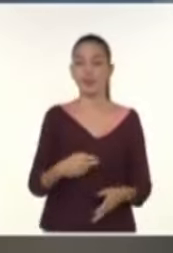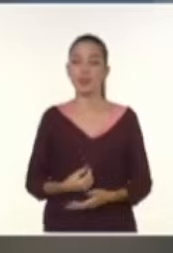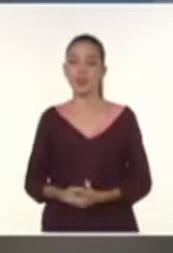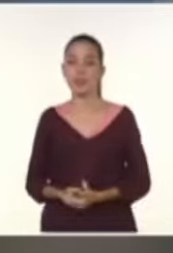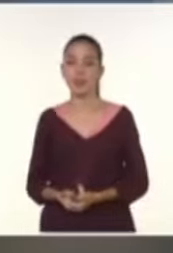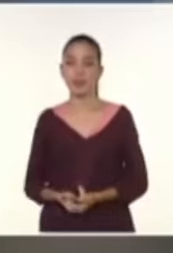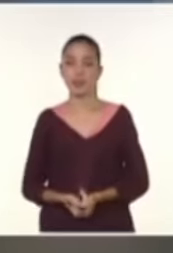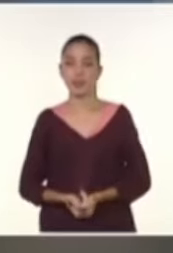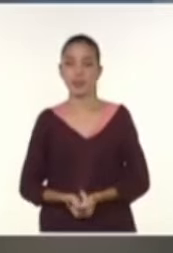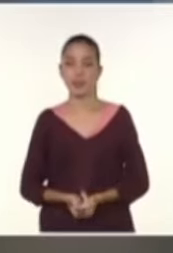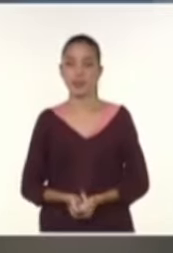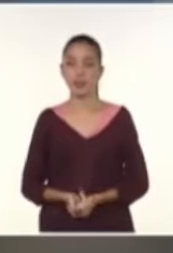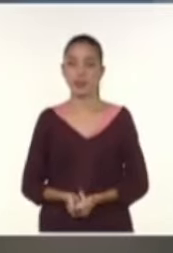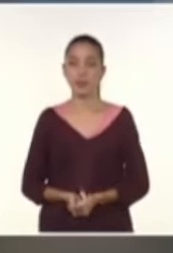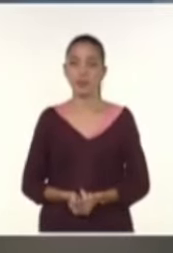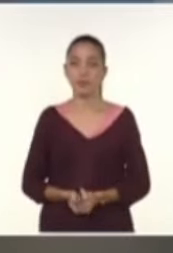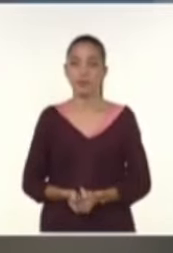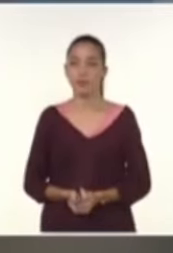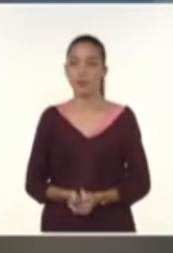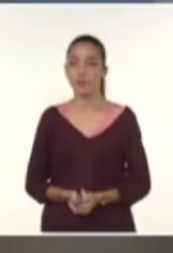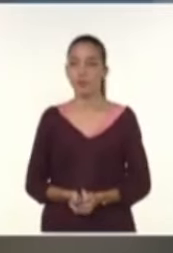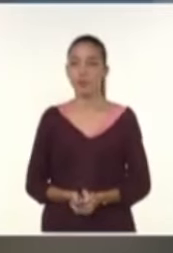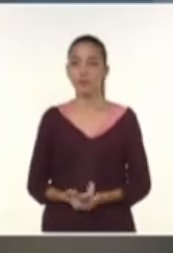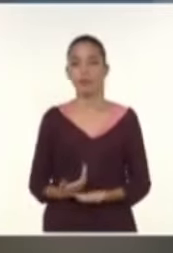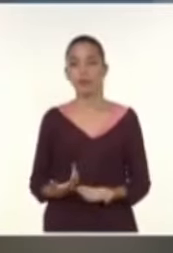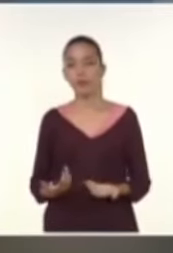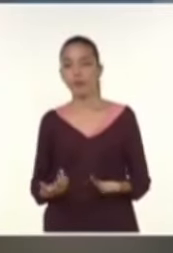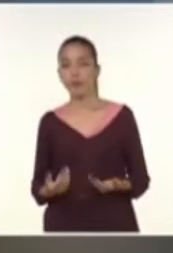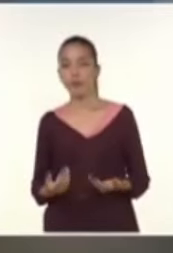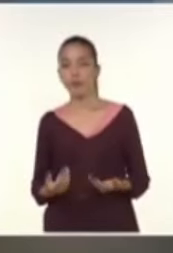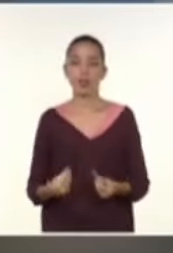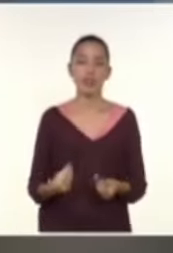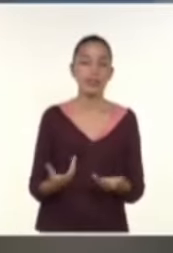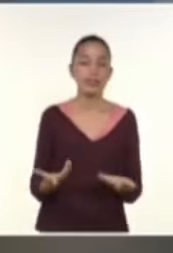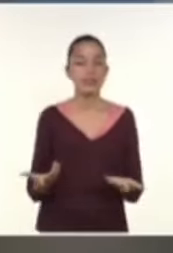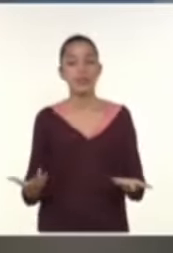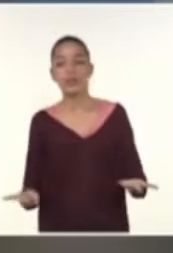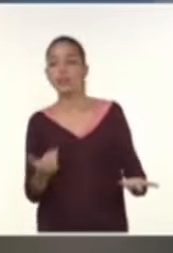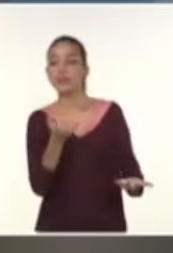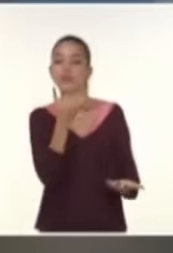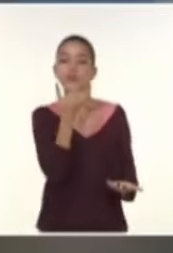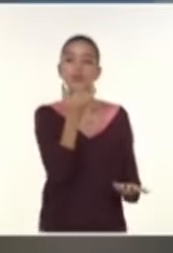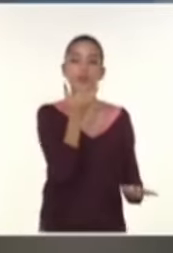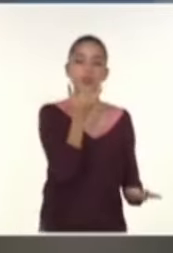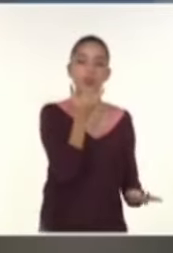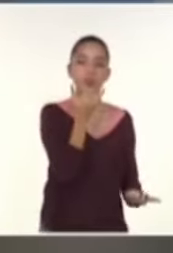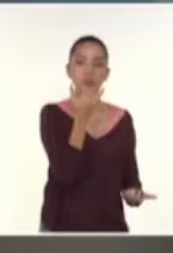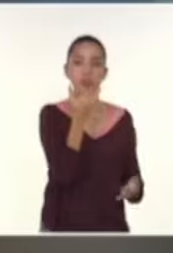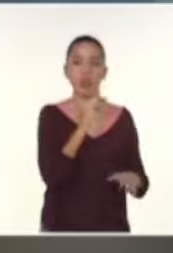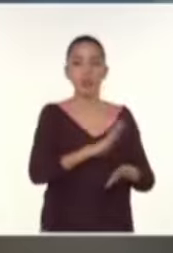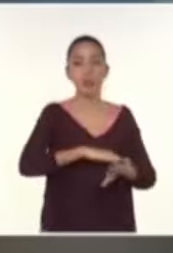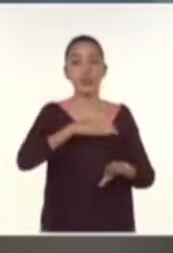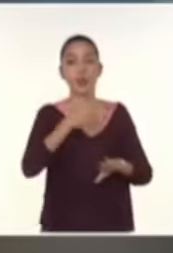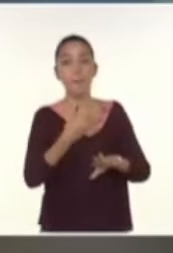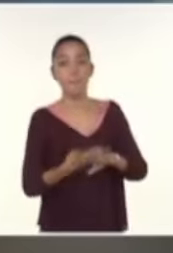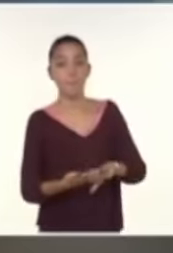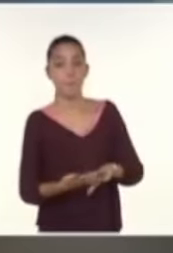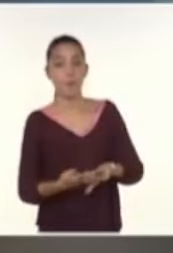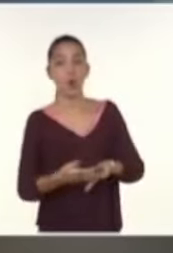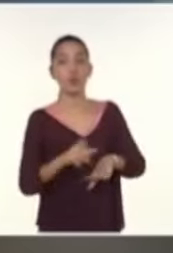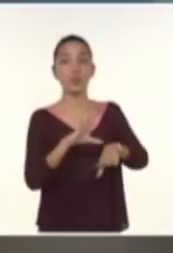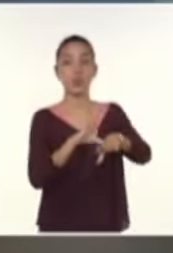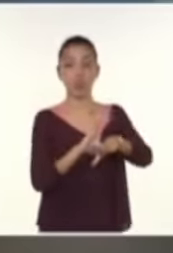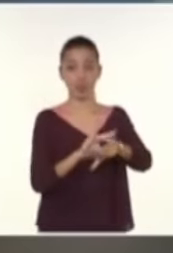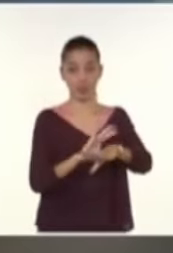para sortear las carencias que imponen la crisis post-pandémica y el bloqueo recrudecido del gobierno